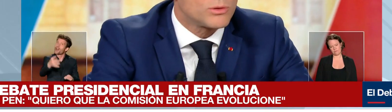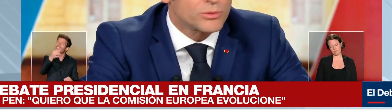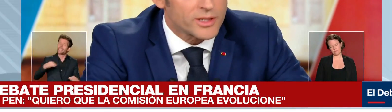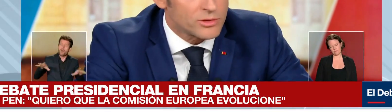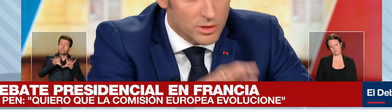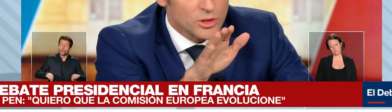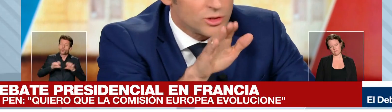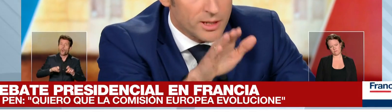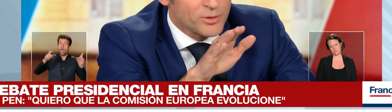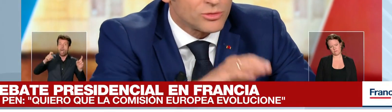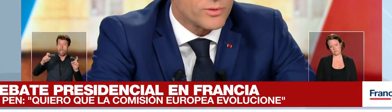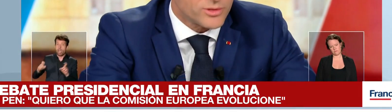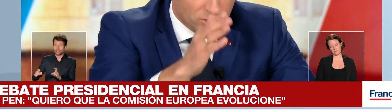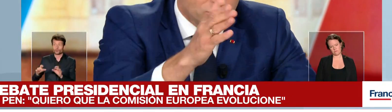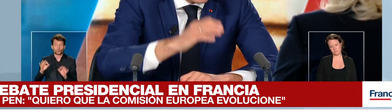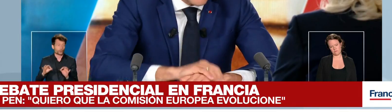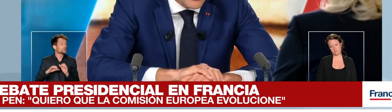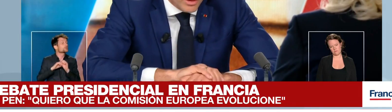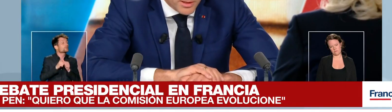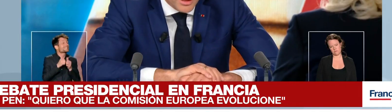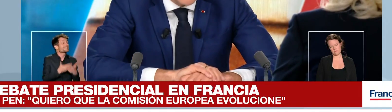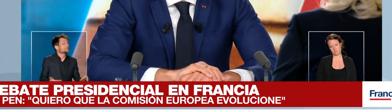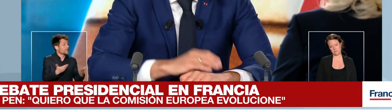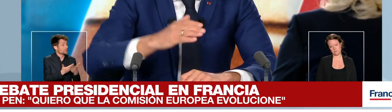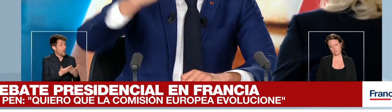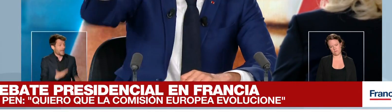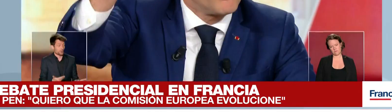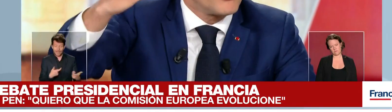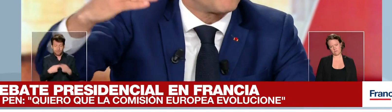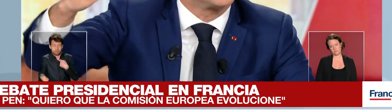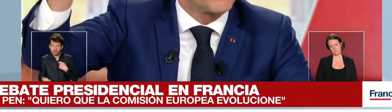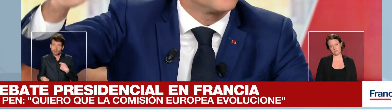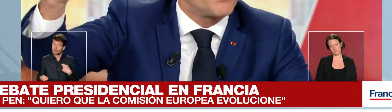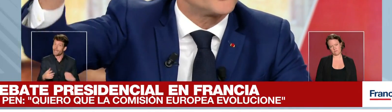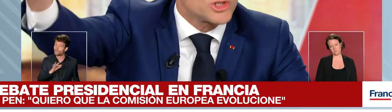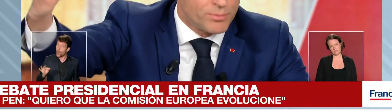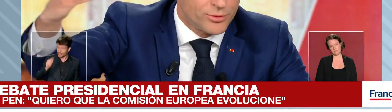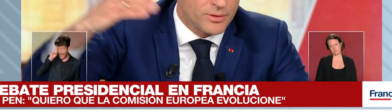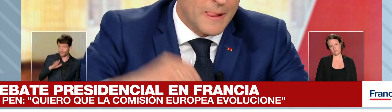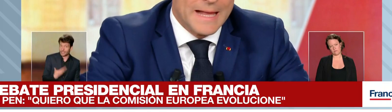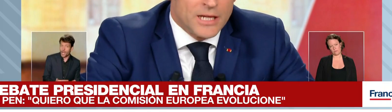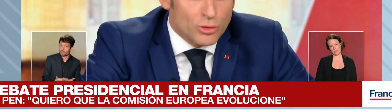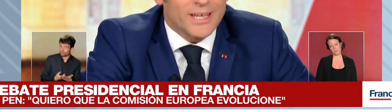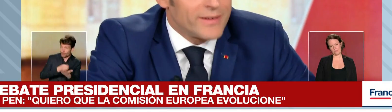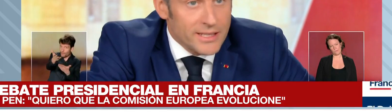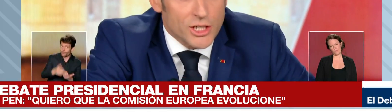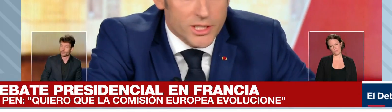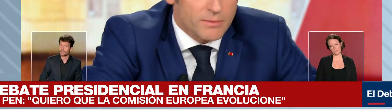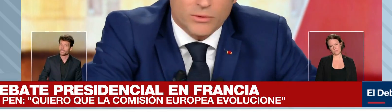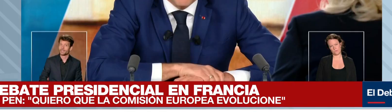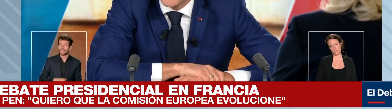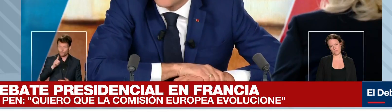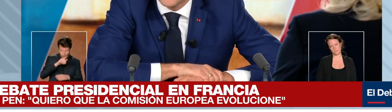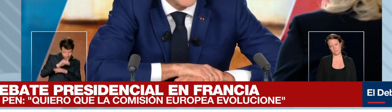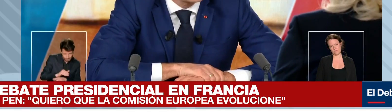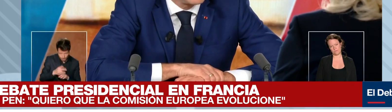lo que tiene que ver con las bajas de producción es la posición francesa. Eso se lo informo. Y hay que poder producir más, protegiendo más al mismo tiempo. En el